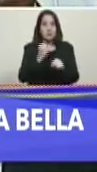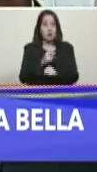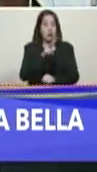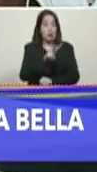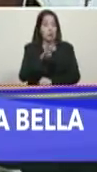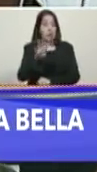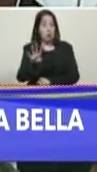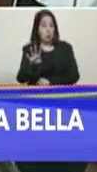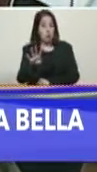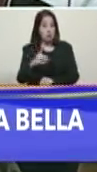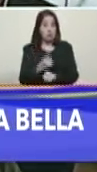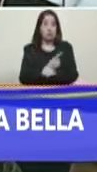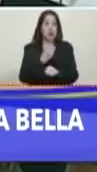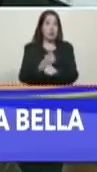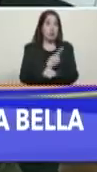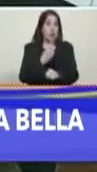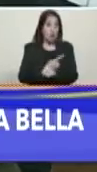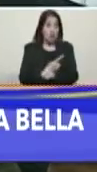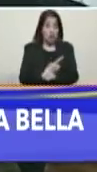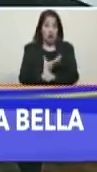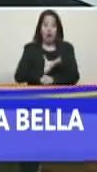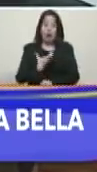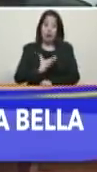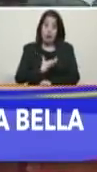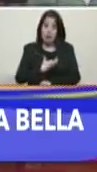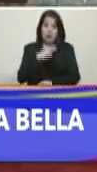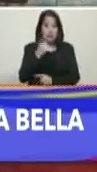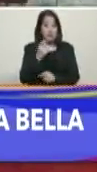domingo hasta que sea alcalde sino que sea nativo